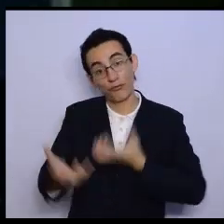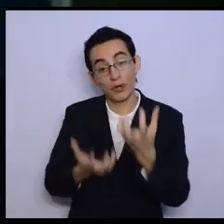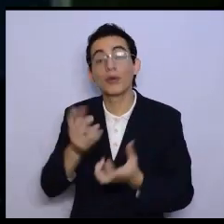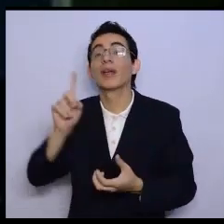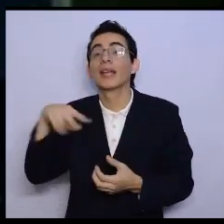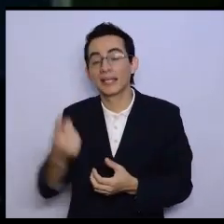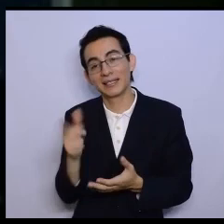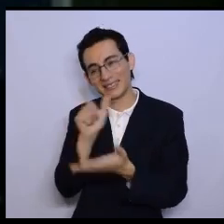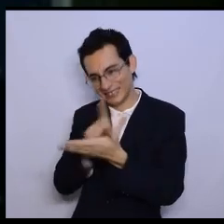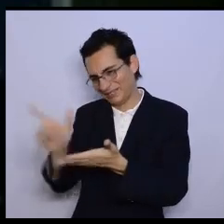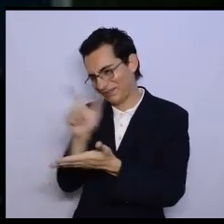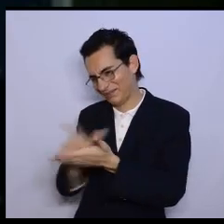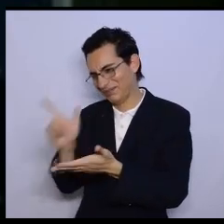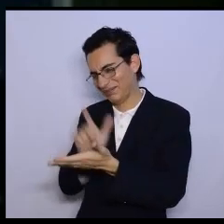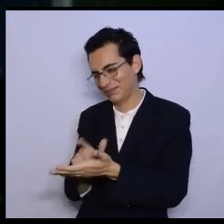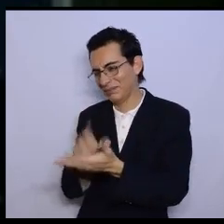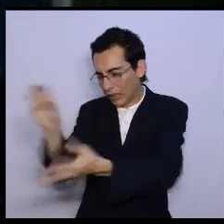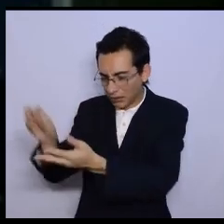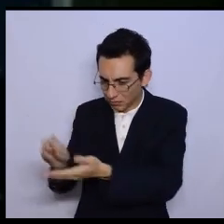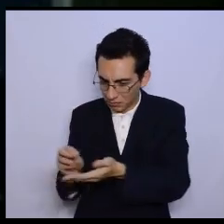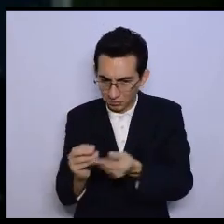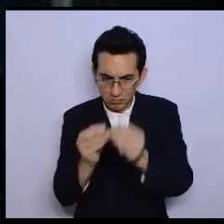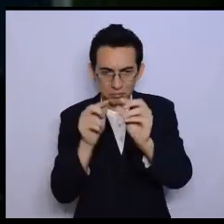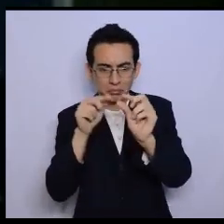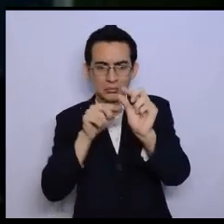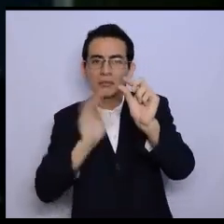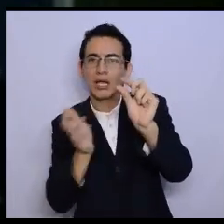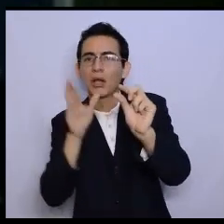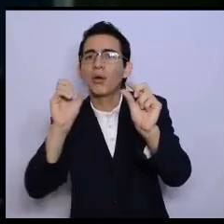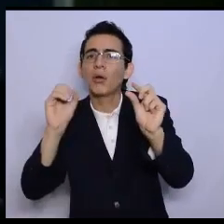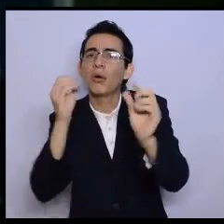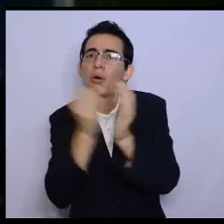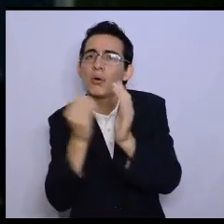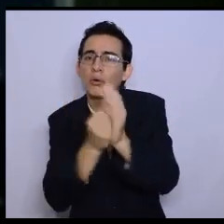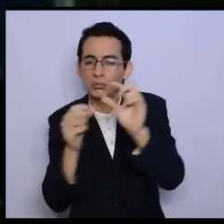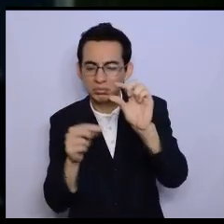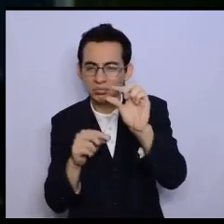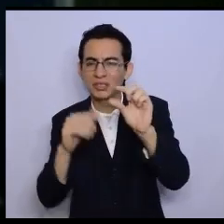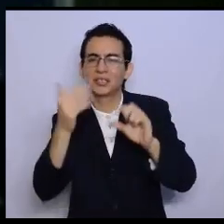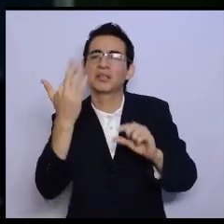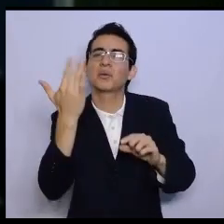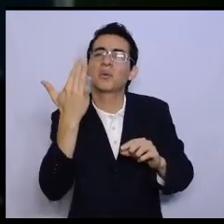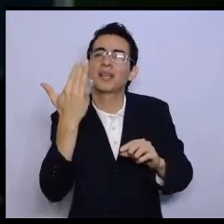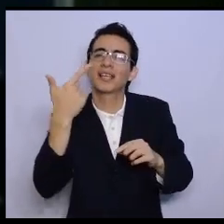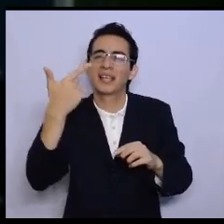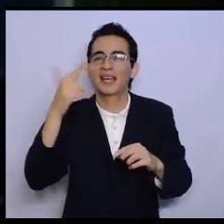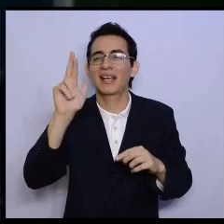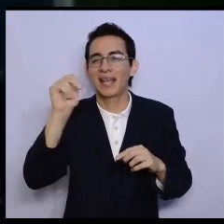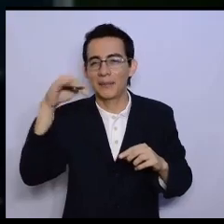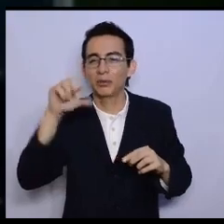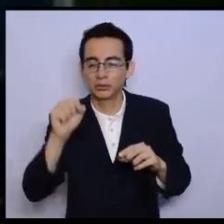queda, y sacan una pepita así de 50 gramos, ¿sí? Ahora bien,